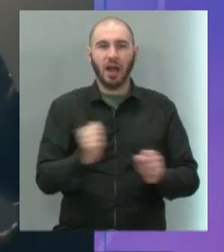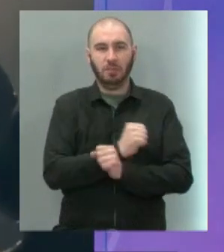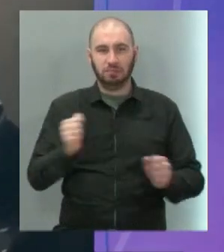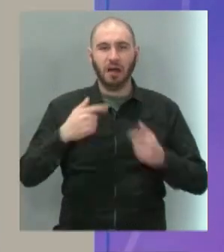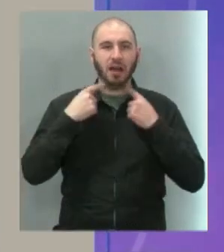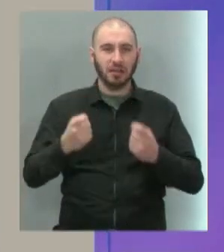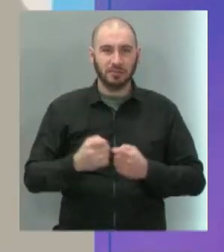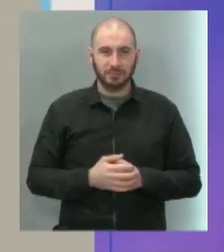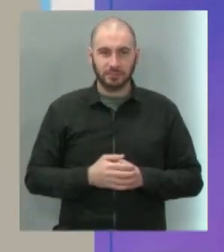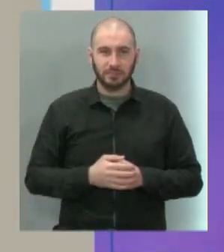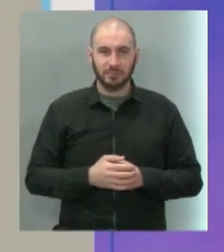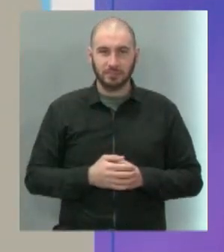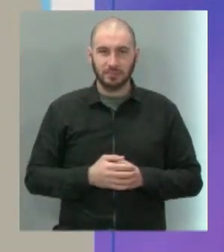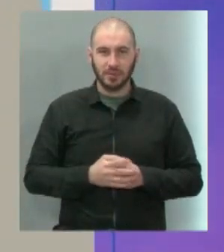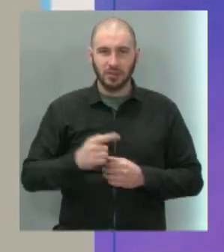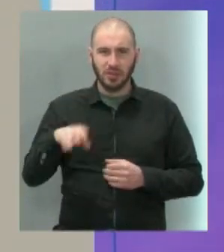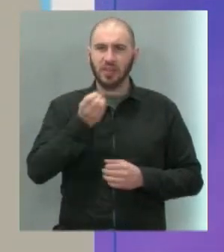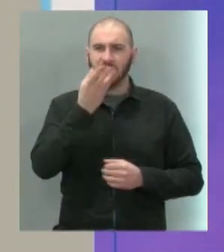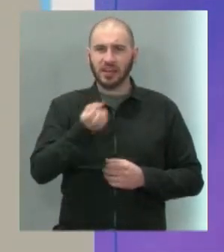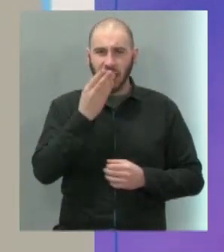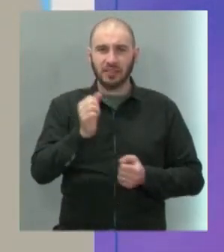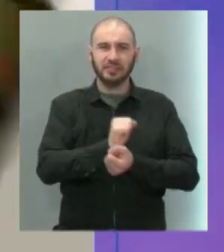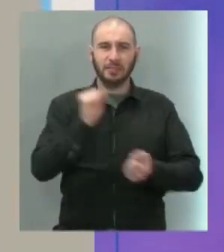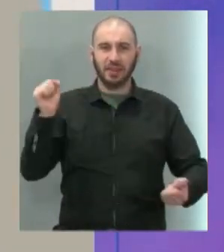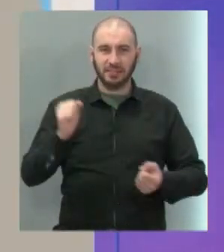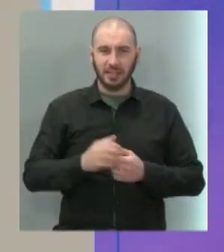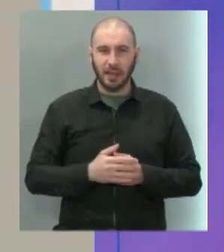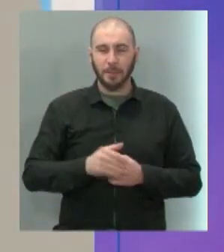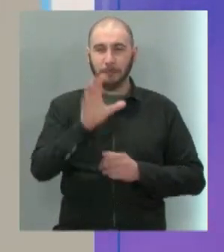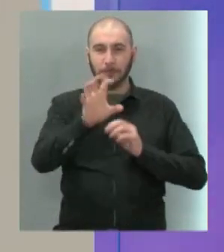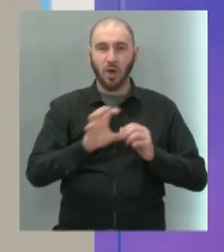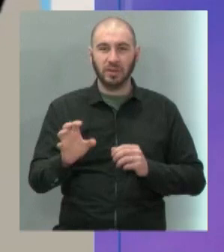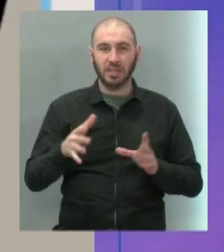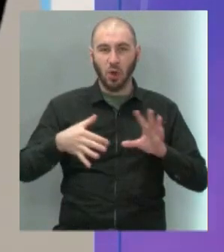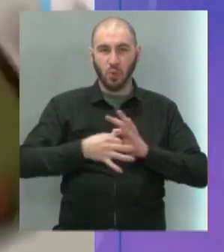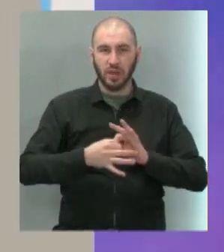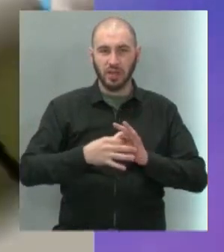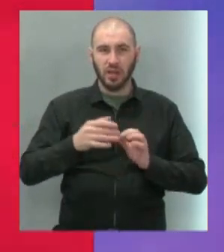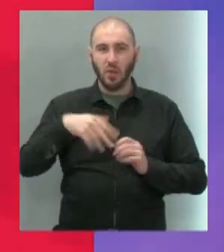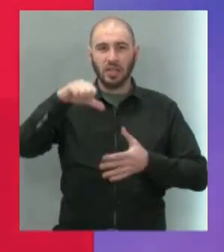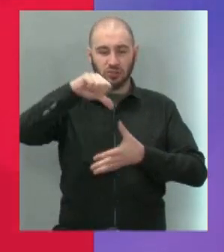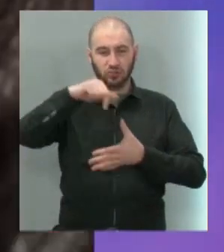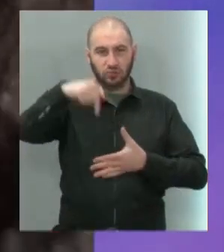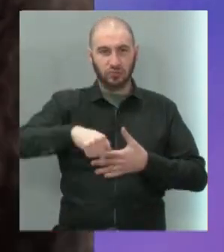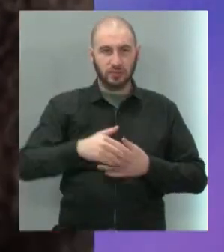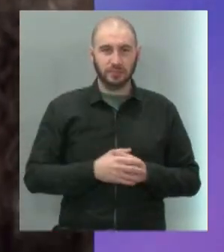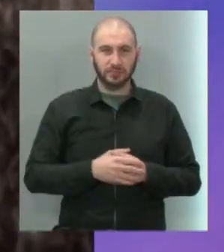por aclamación. Entonces, declaramos la independencia de las Provincias Unidas de